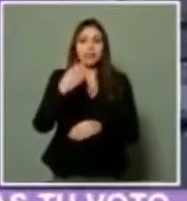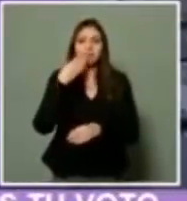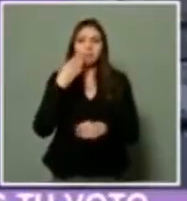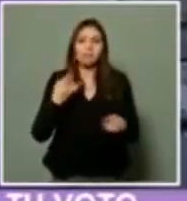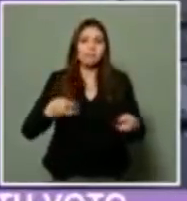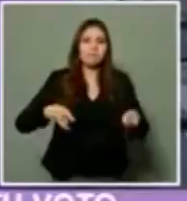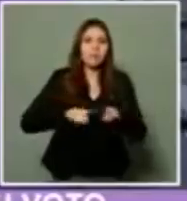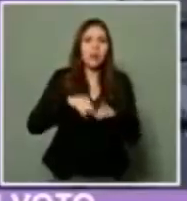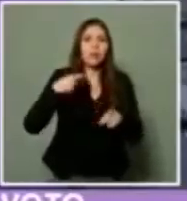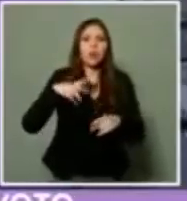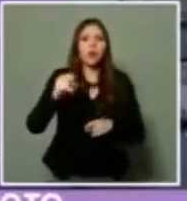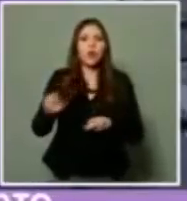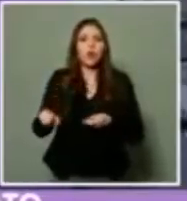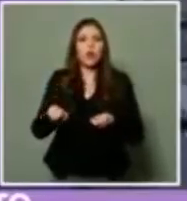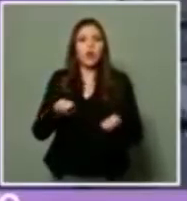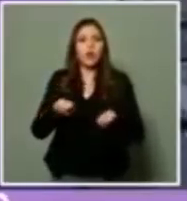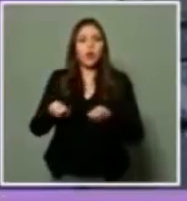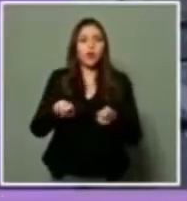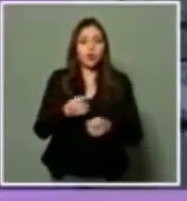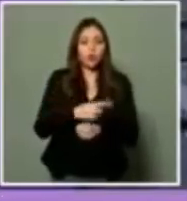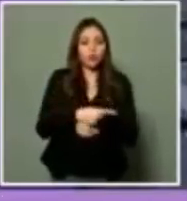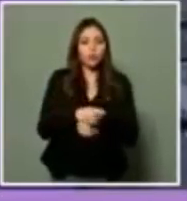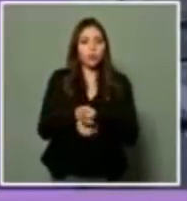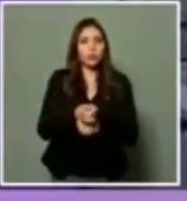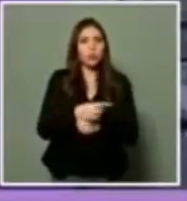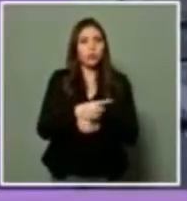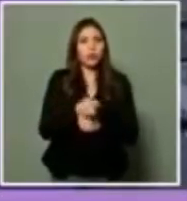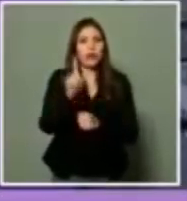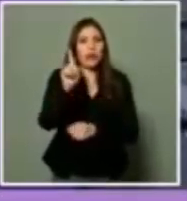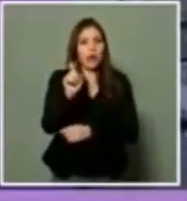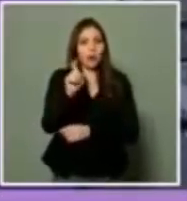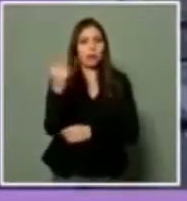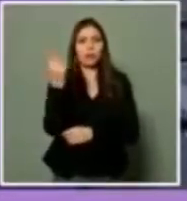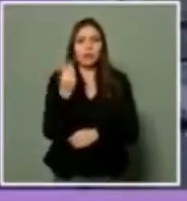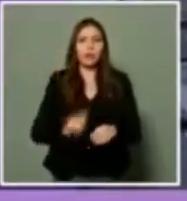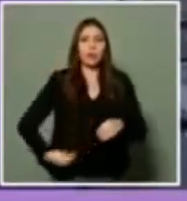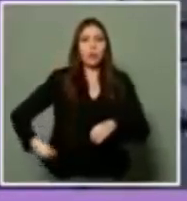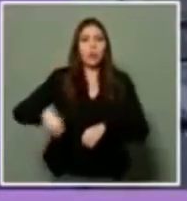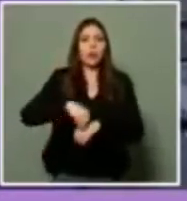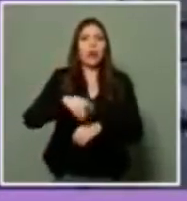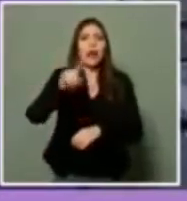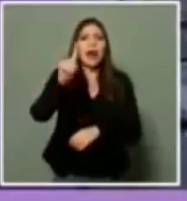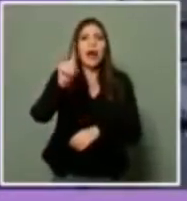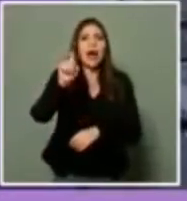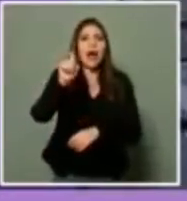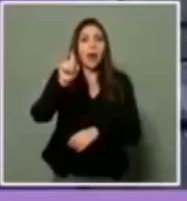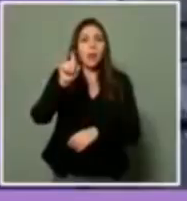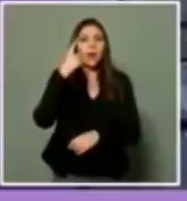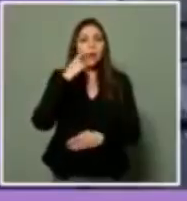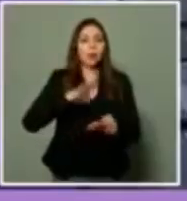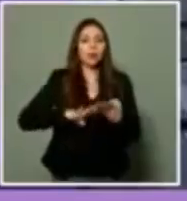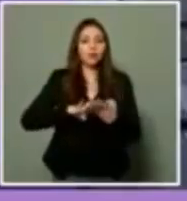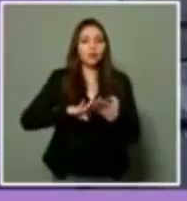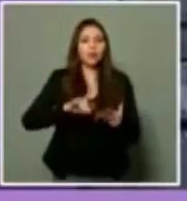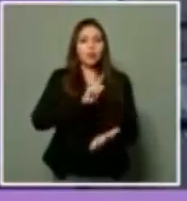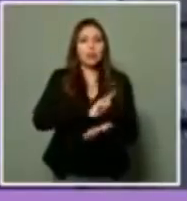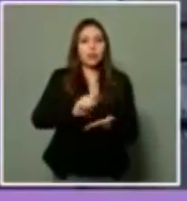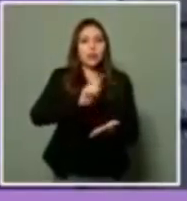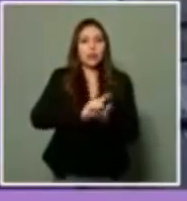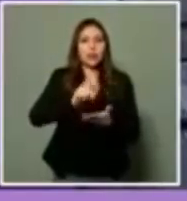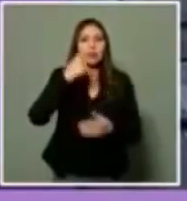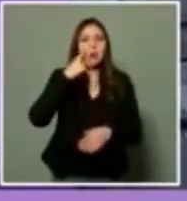Vamos a instalar purificadoras de agua potable en las zonas de mayor escasez para entregar una